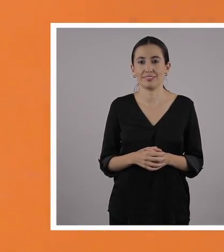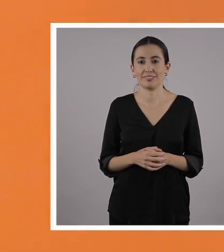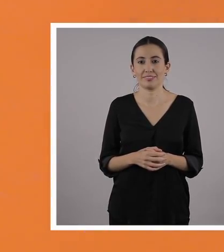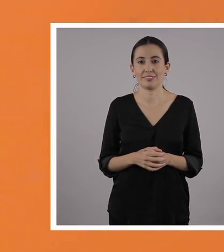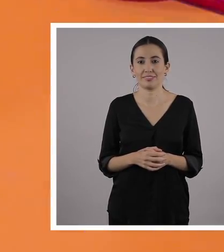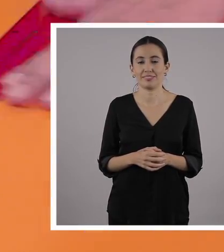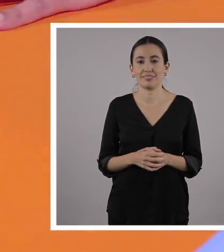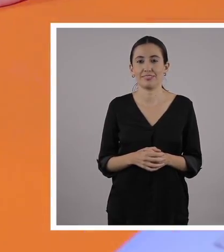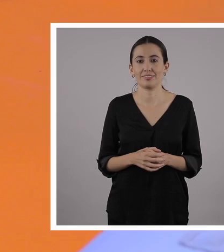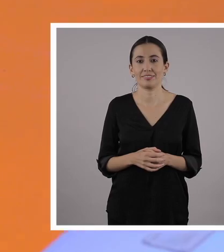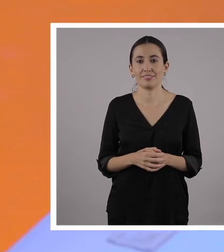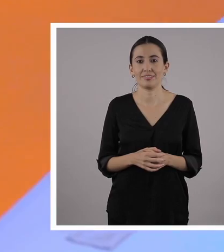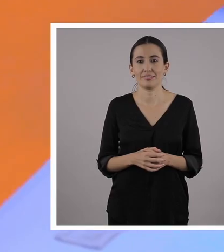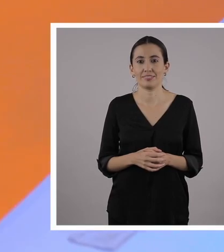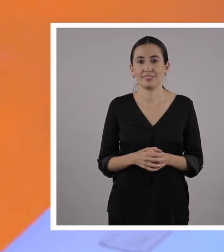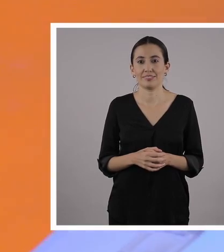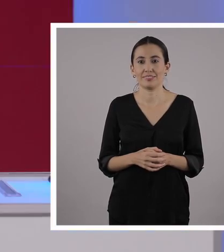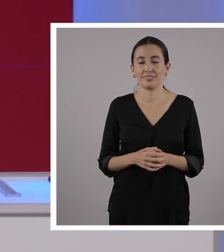Aquí.